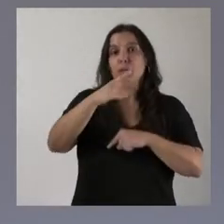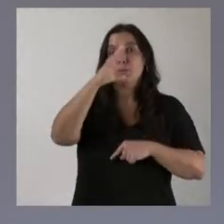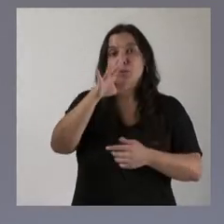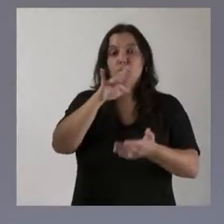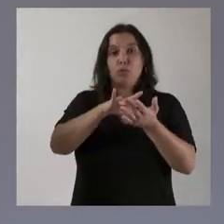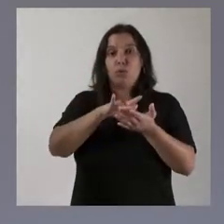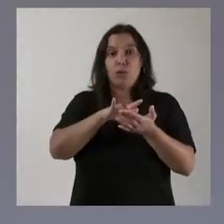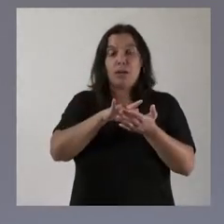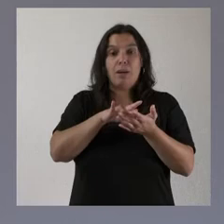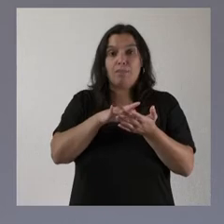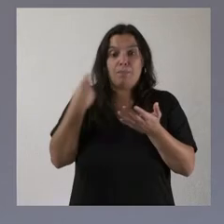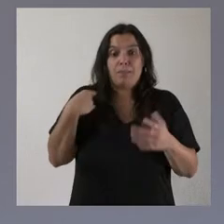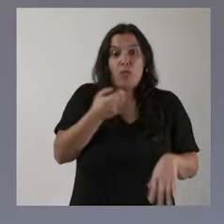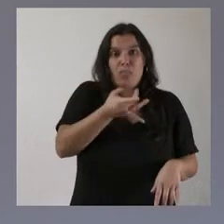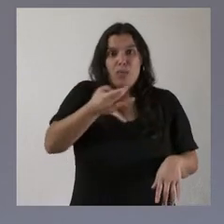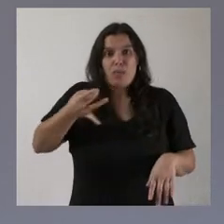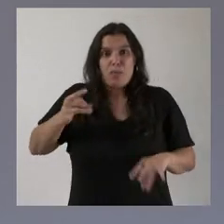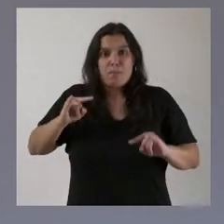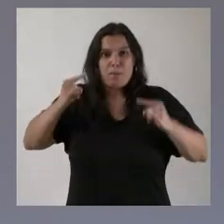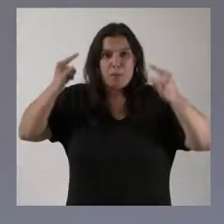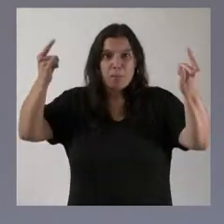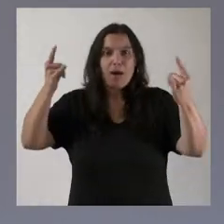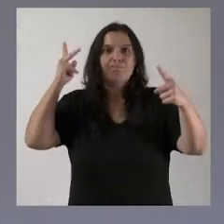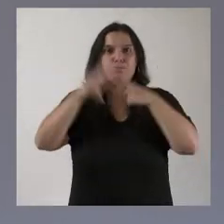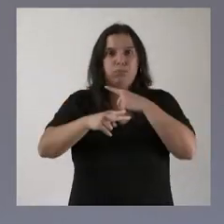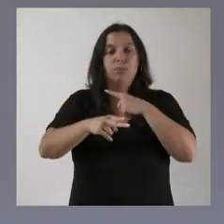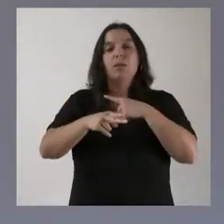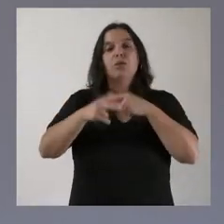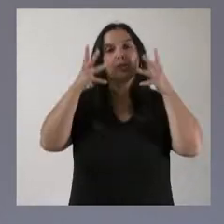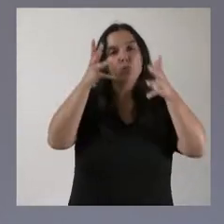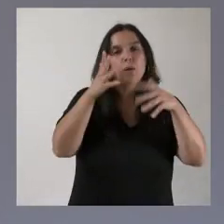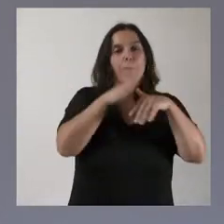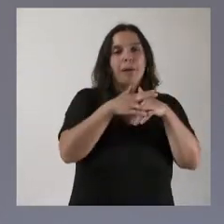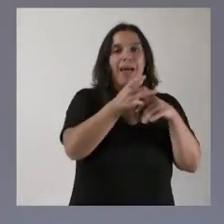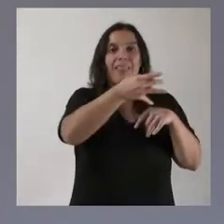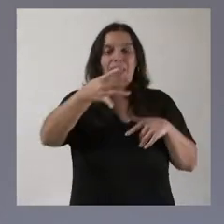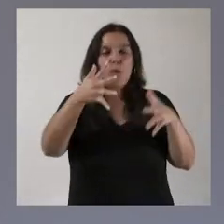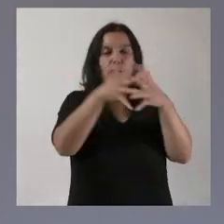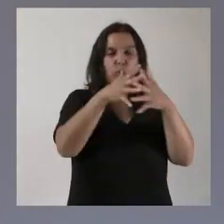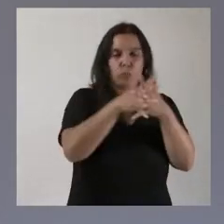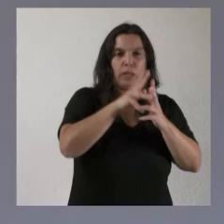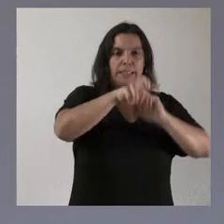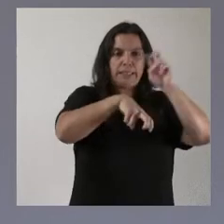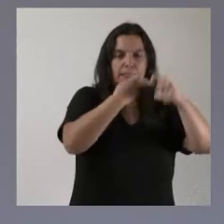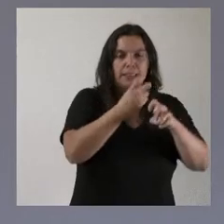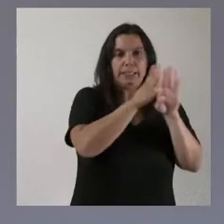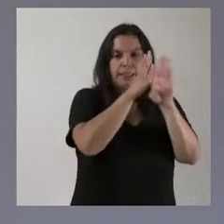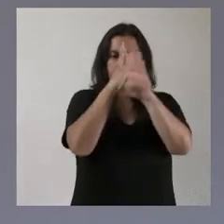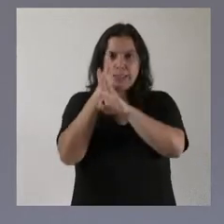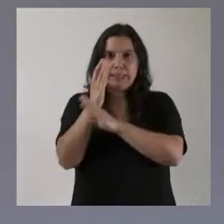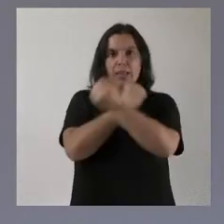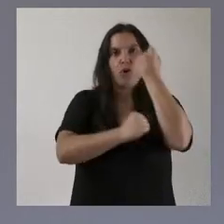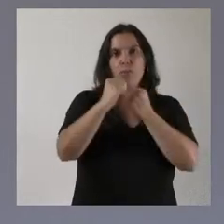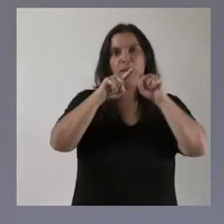sobren de sobreendeudamiento asesorando sobre la reestructuración de las deudas y la recomposición de la economía